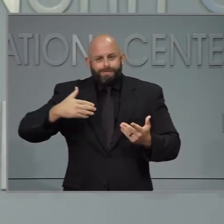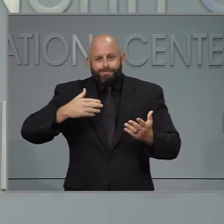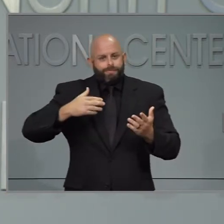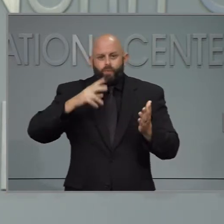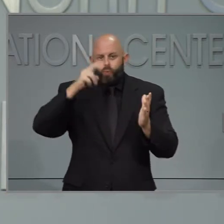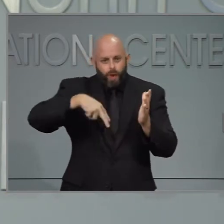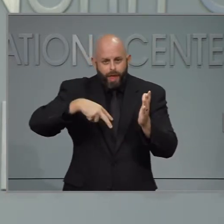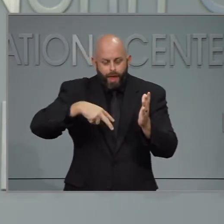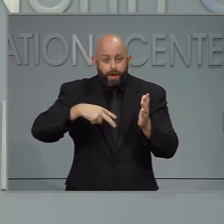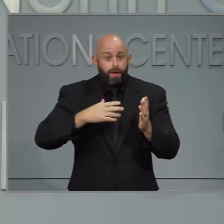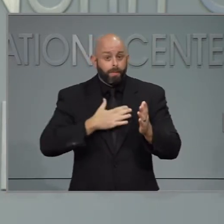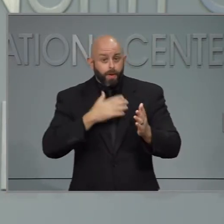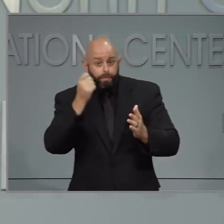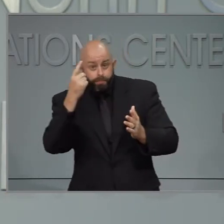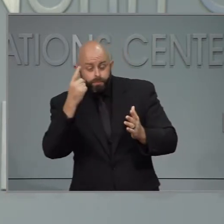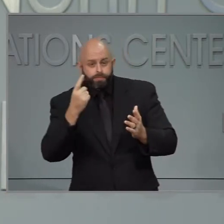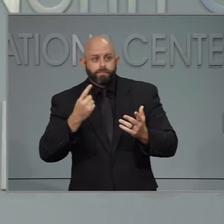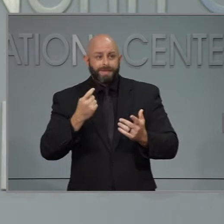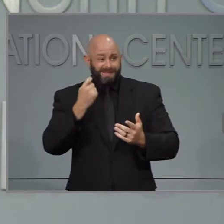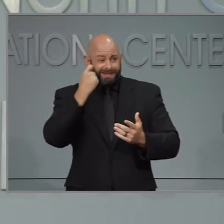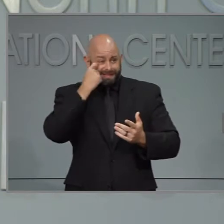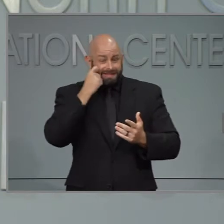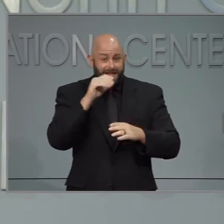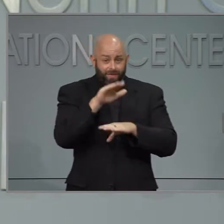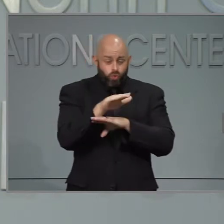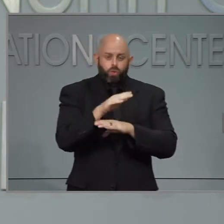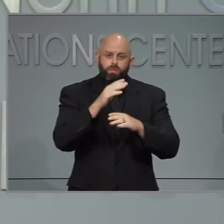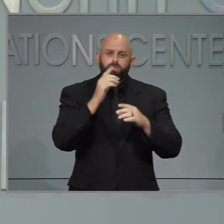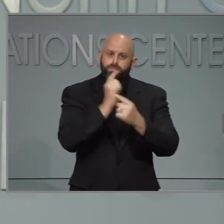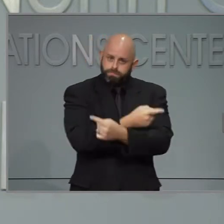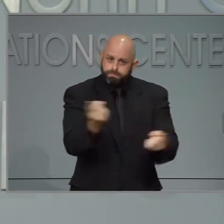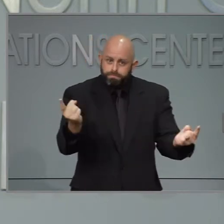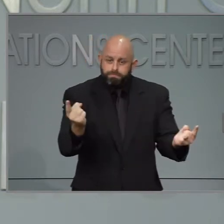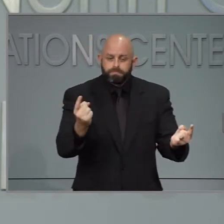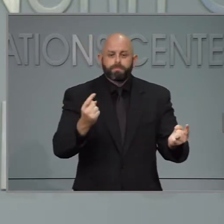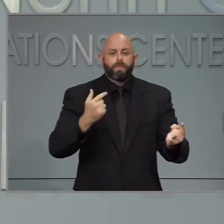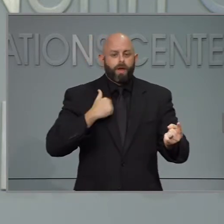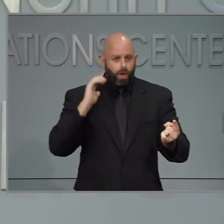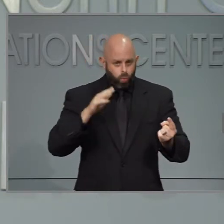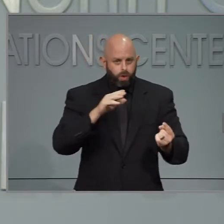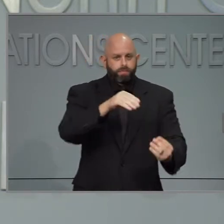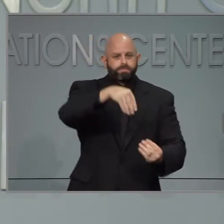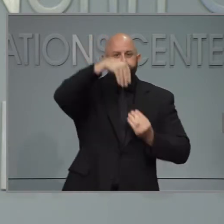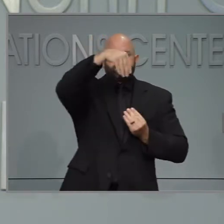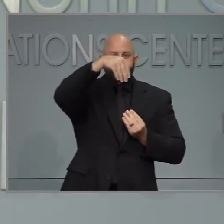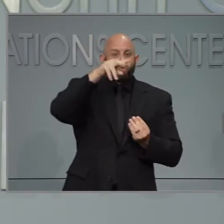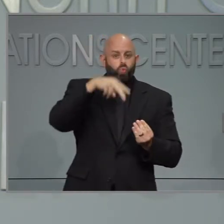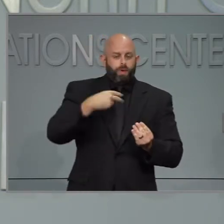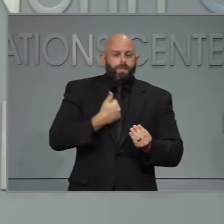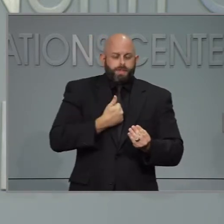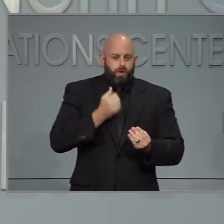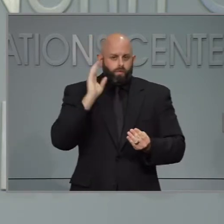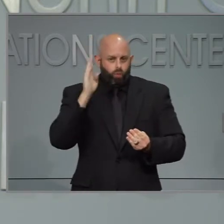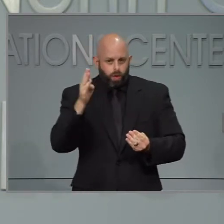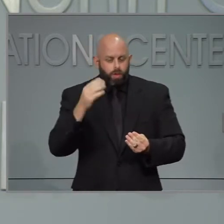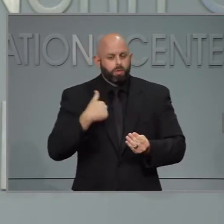se acaba de publicar esta tarde, lo leeremos cuidadosamente y mantendremos la salud y seguridad de los